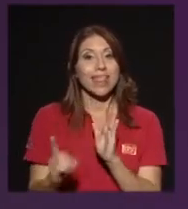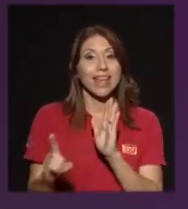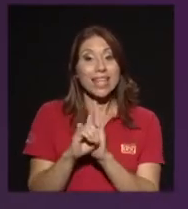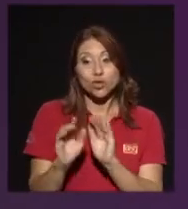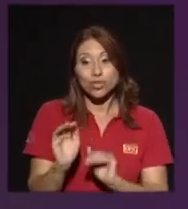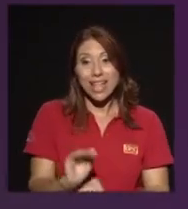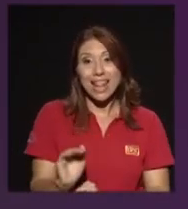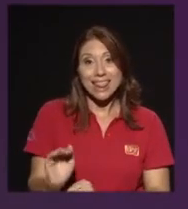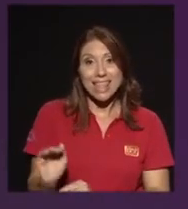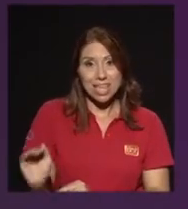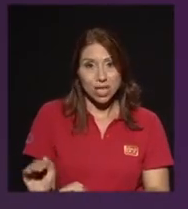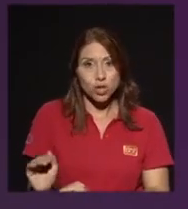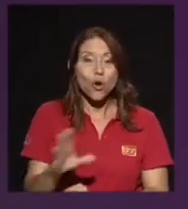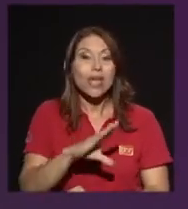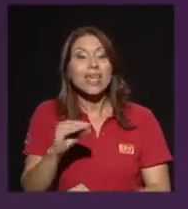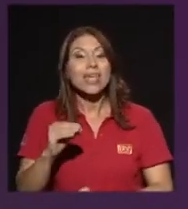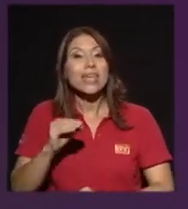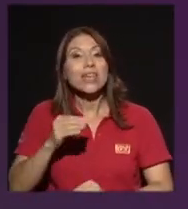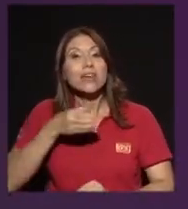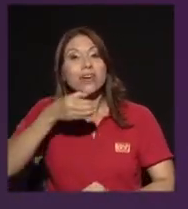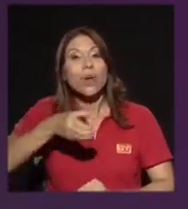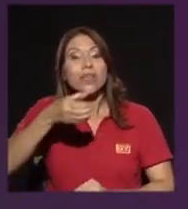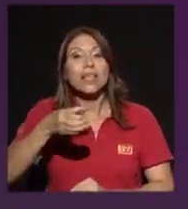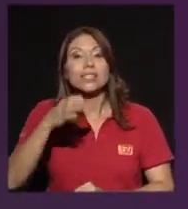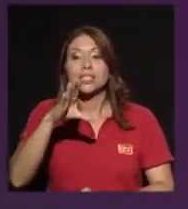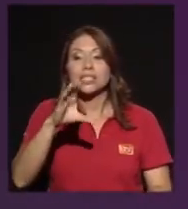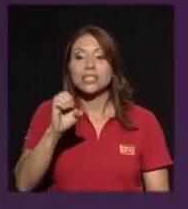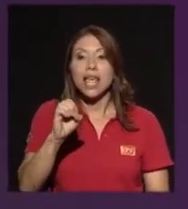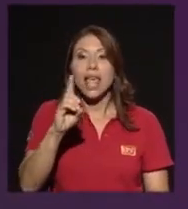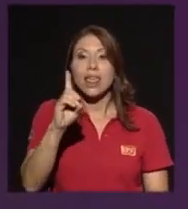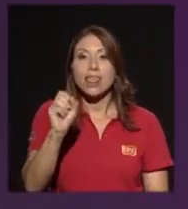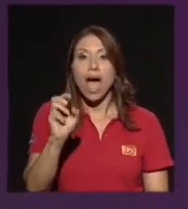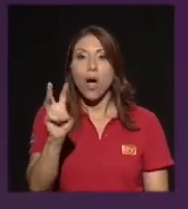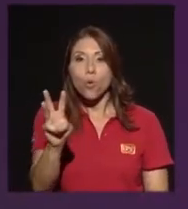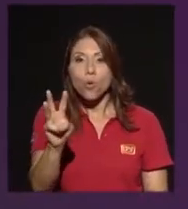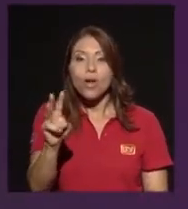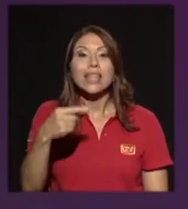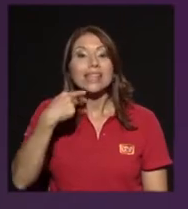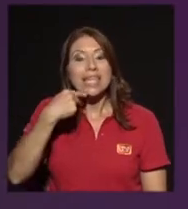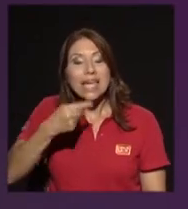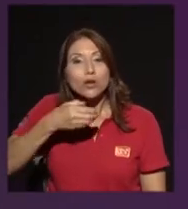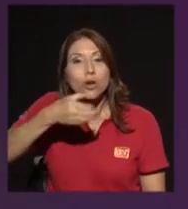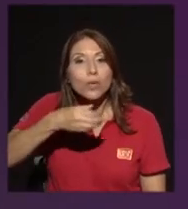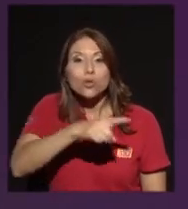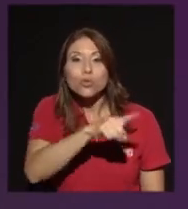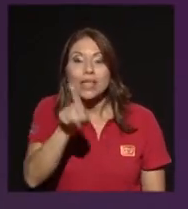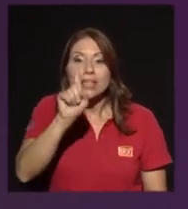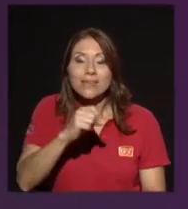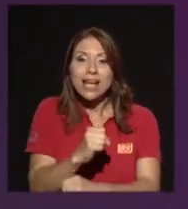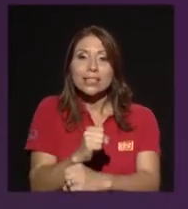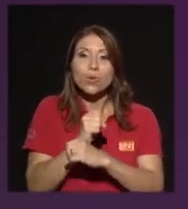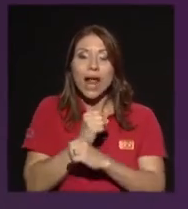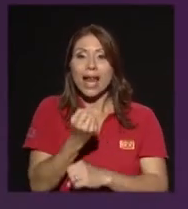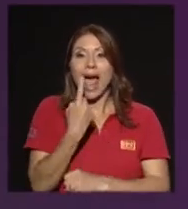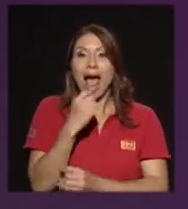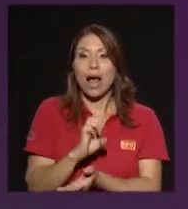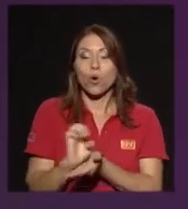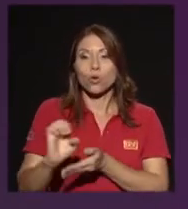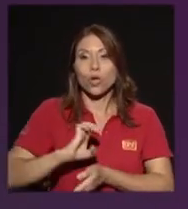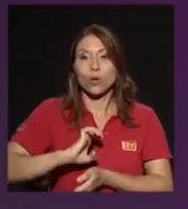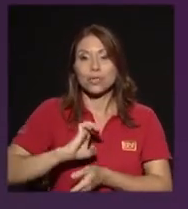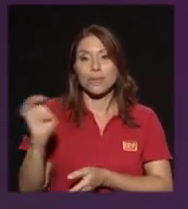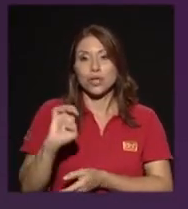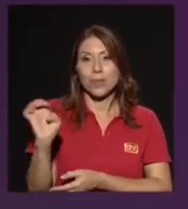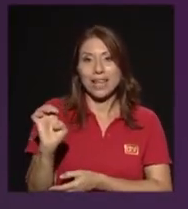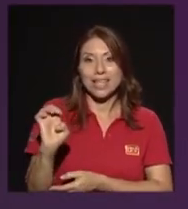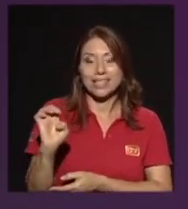Niño y las recomendaciones del Comité de SEDAW fue: ustedes tienen que asegurar la anticoncepción de emergencia, y en este momento lo único que